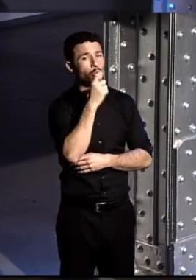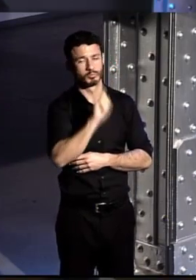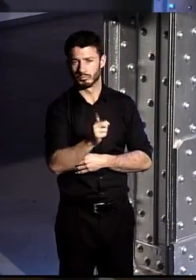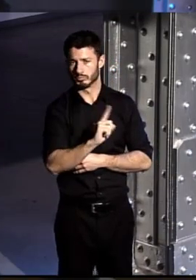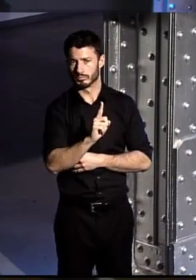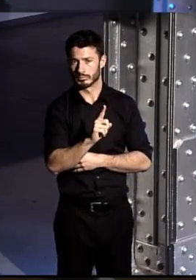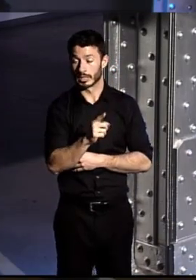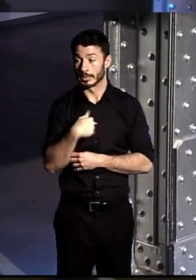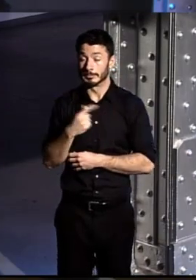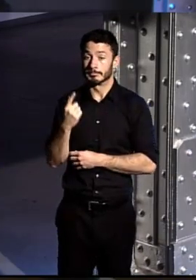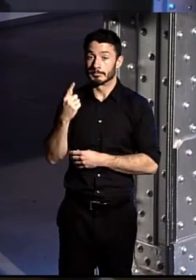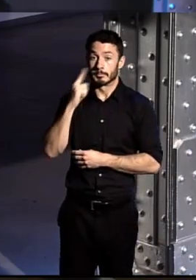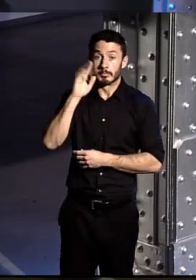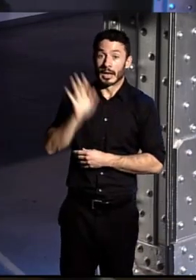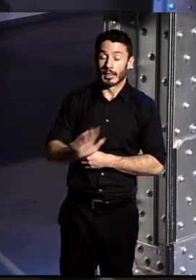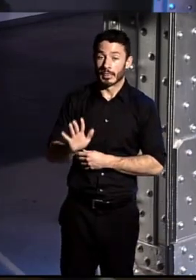que justamente